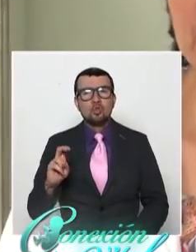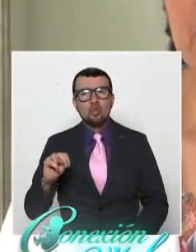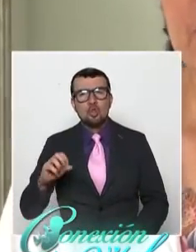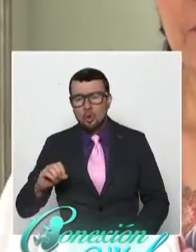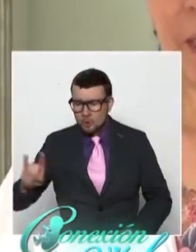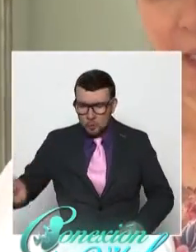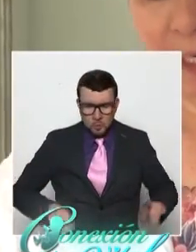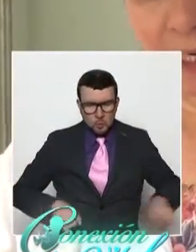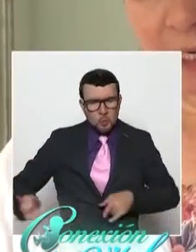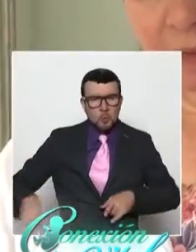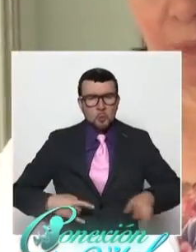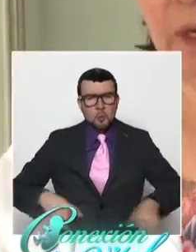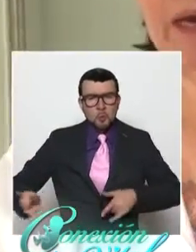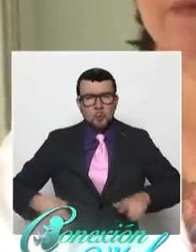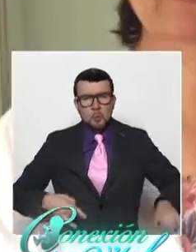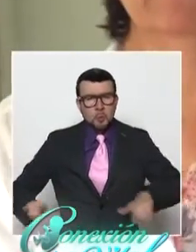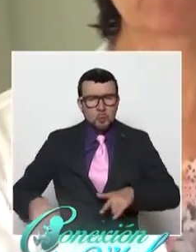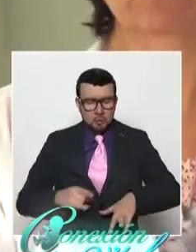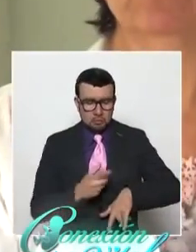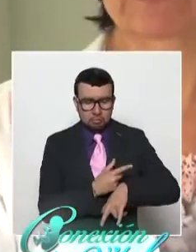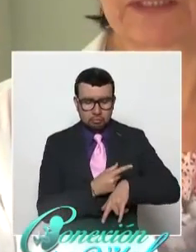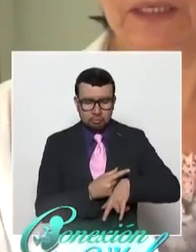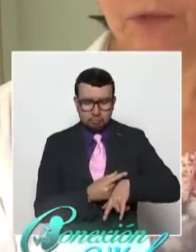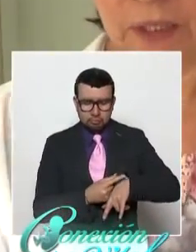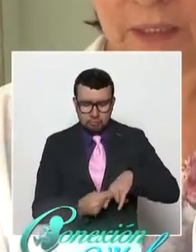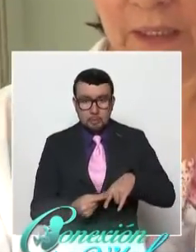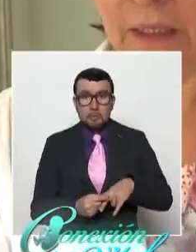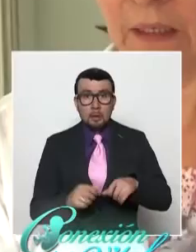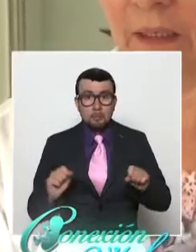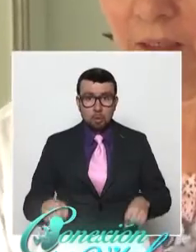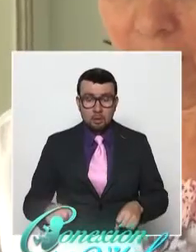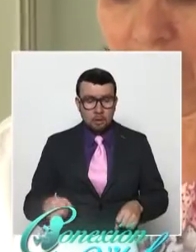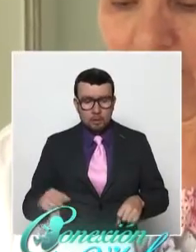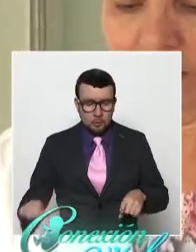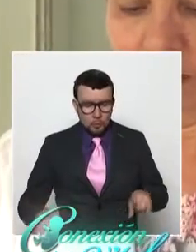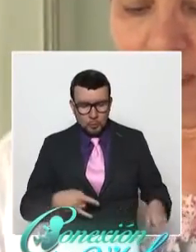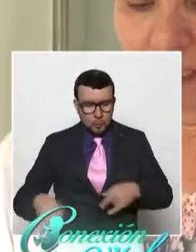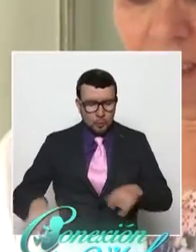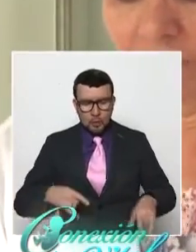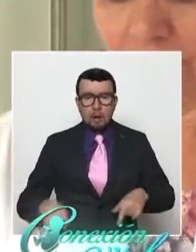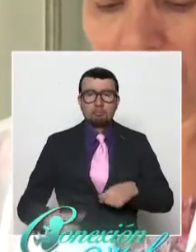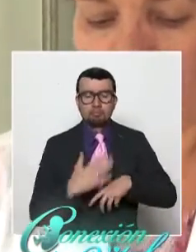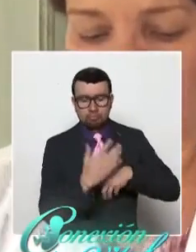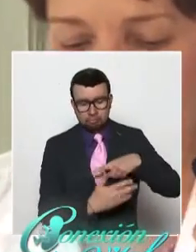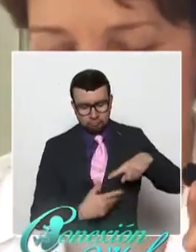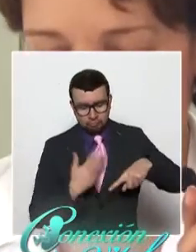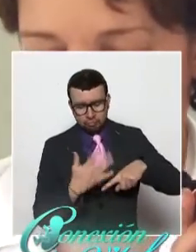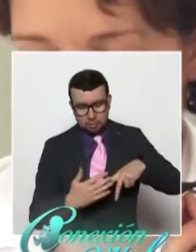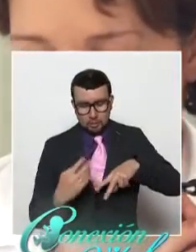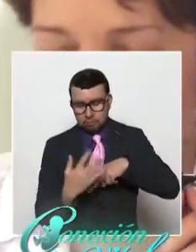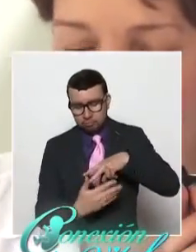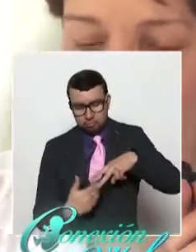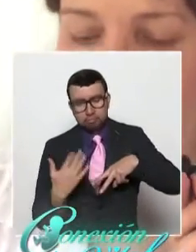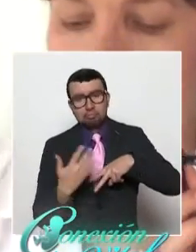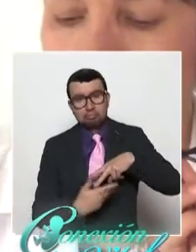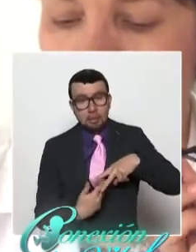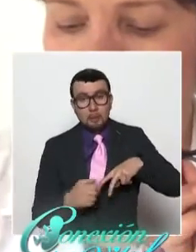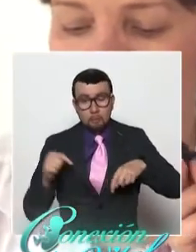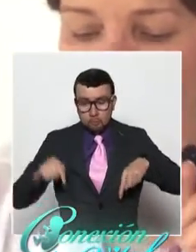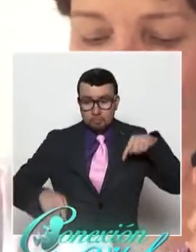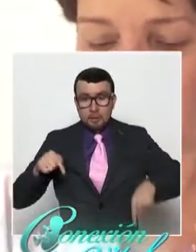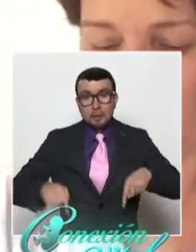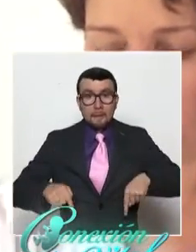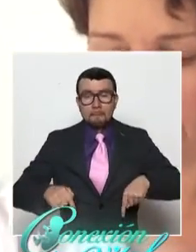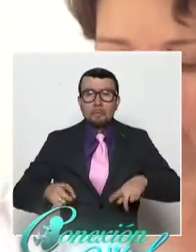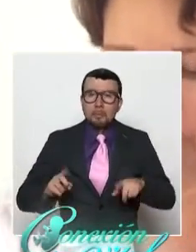bien potente para que pueda matar todo lo que tenemos aquí, ¿sí? Y poder tratar de